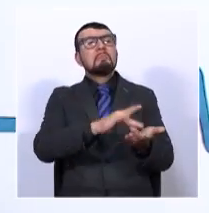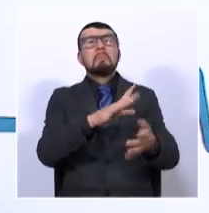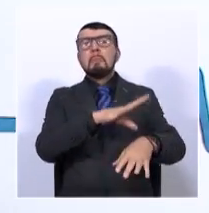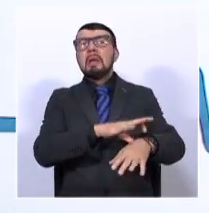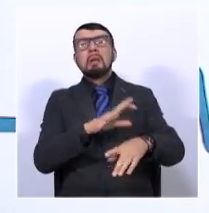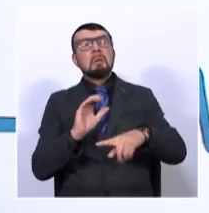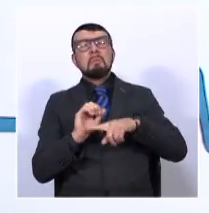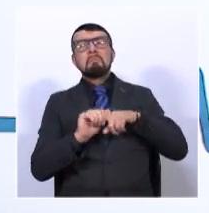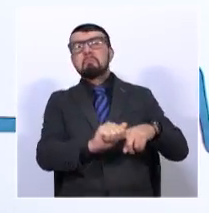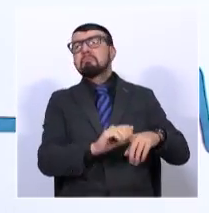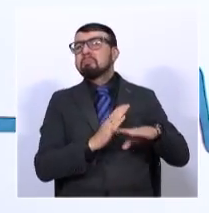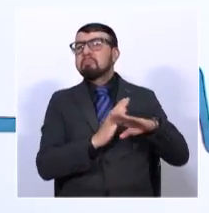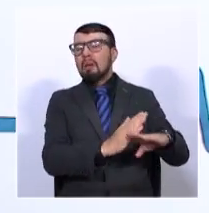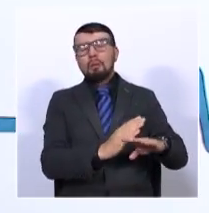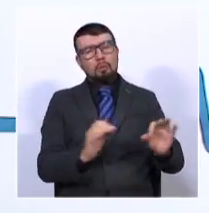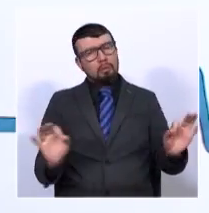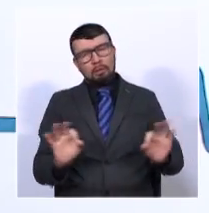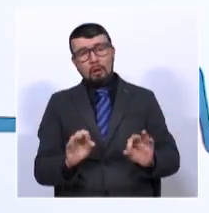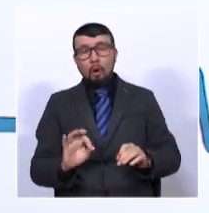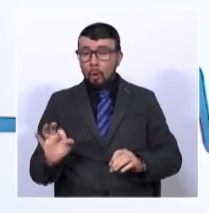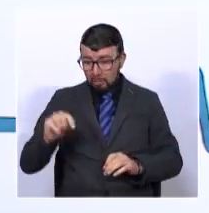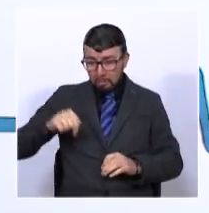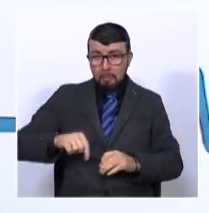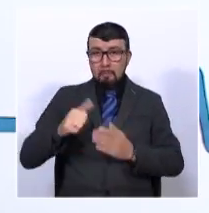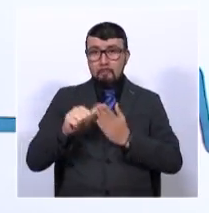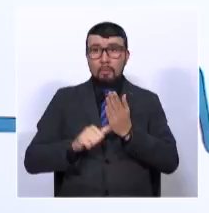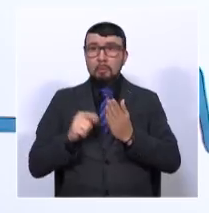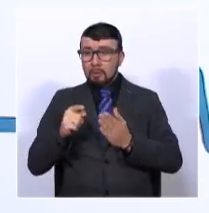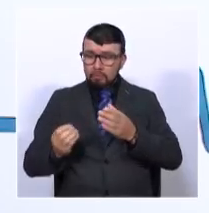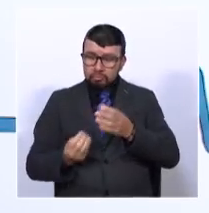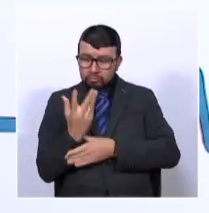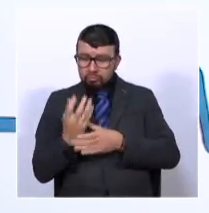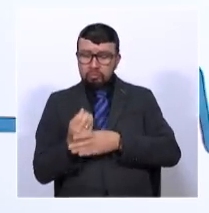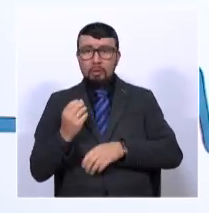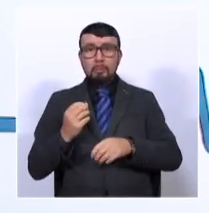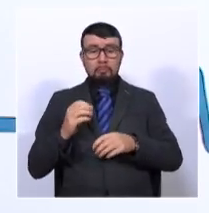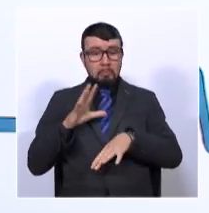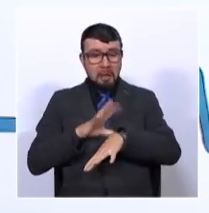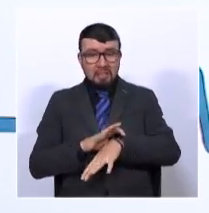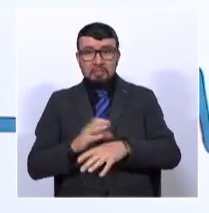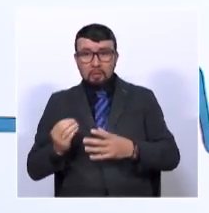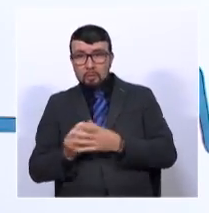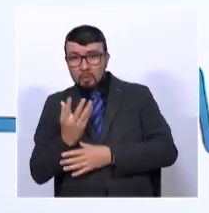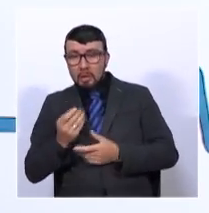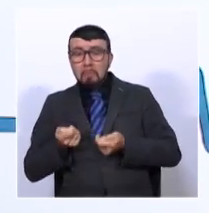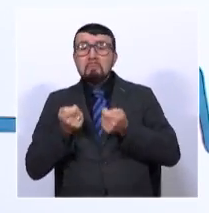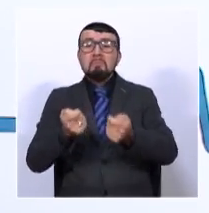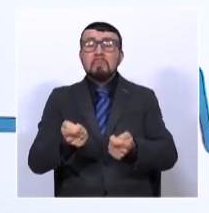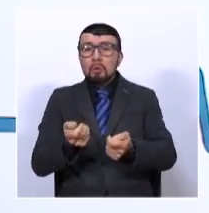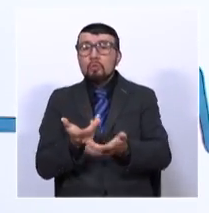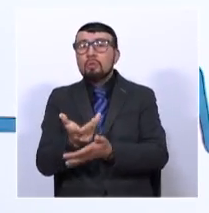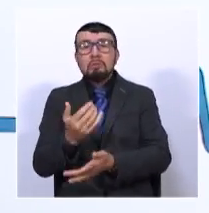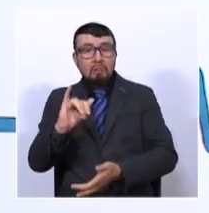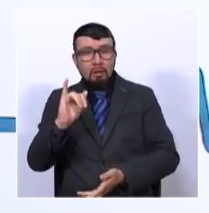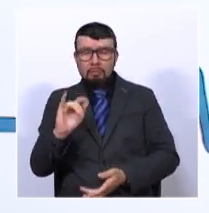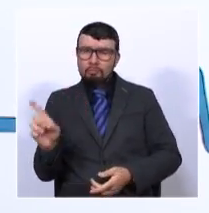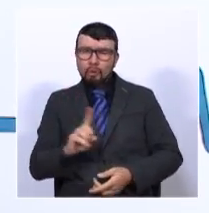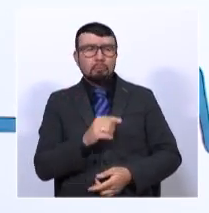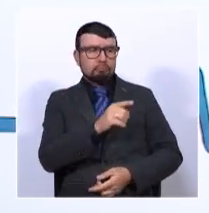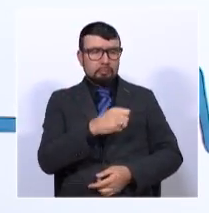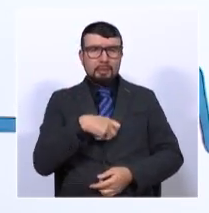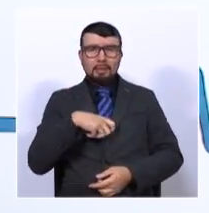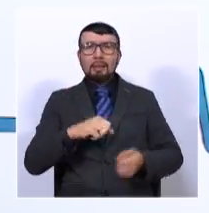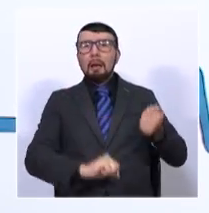de naturismo ni de medicina alternativa. Realmente aquí contamos con el apoyo de universidades como la